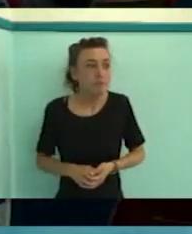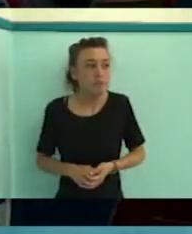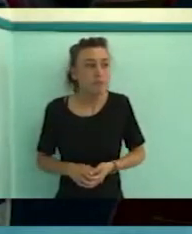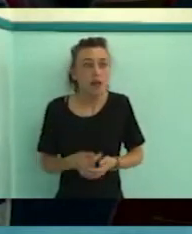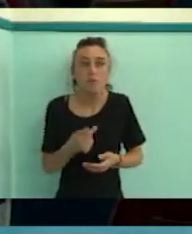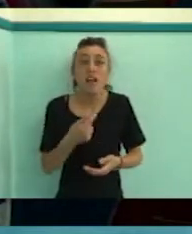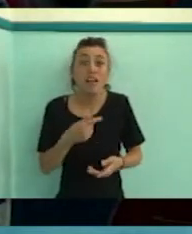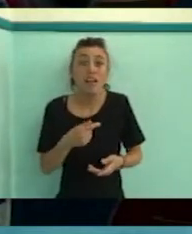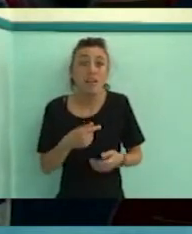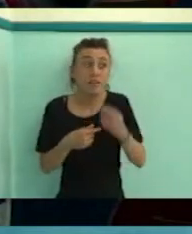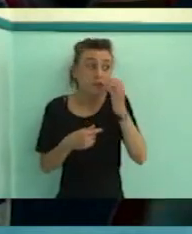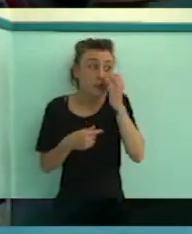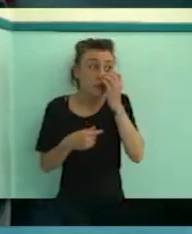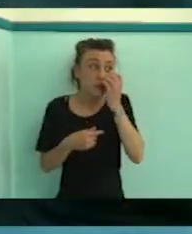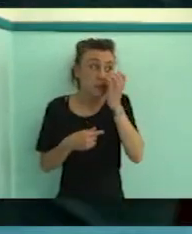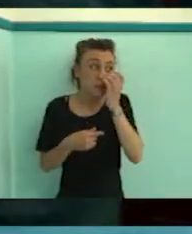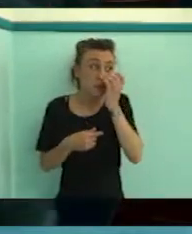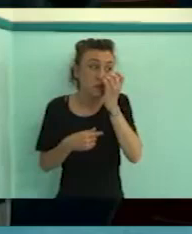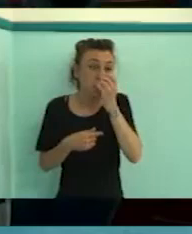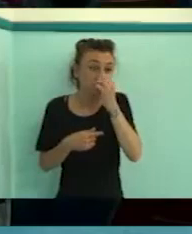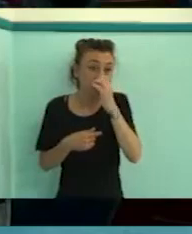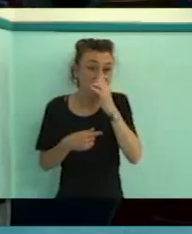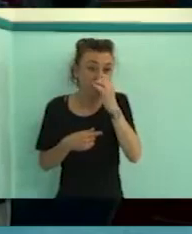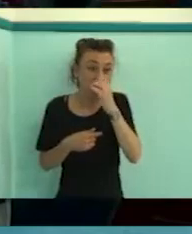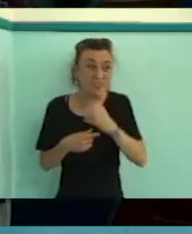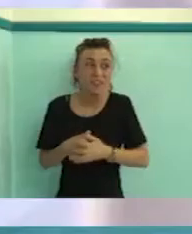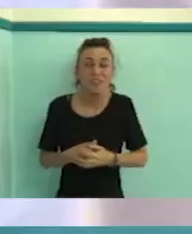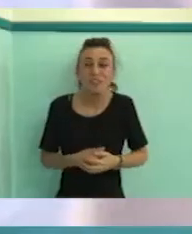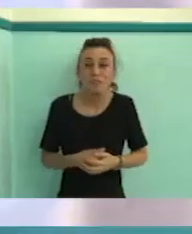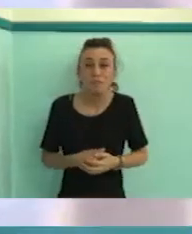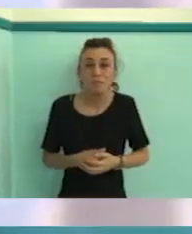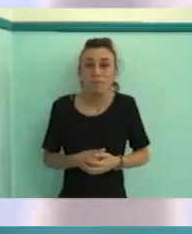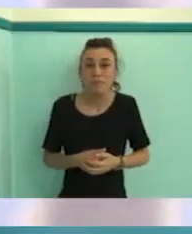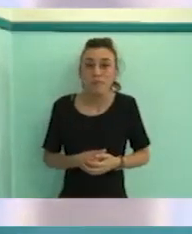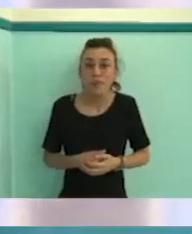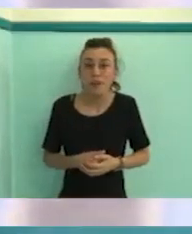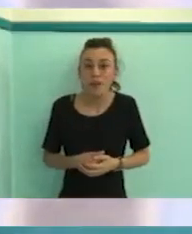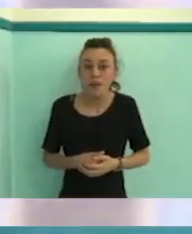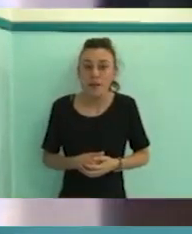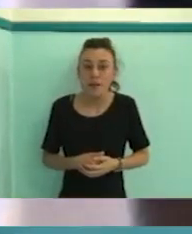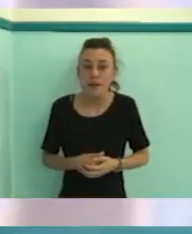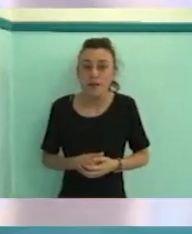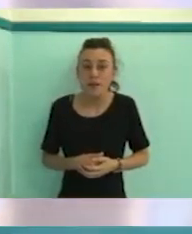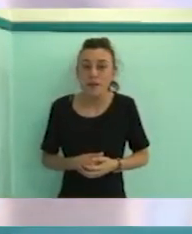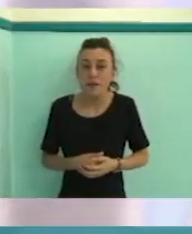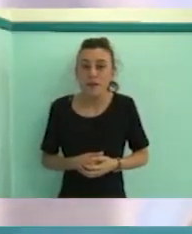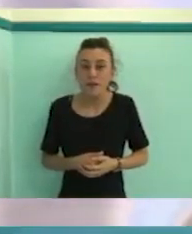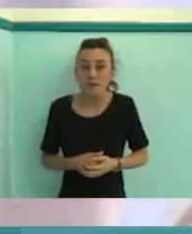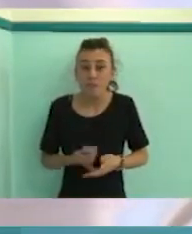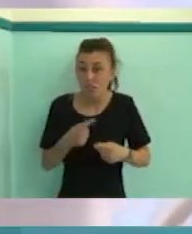pues amor pues tú coge el micro carella y Habla tú porque tenemos 20 minutos que hay que rellenarlos hay que